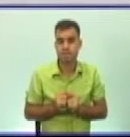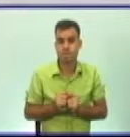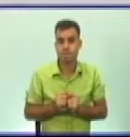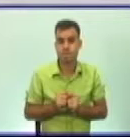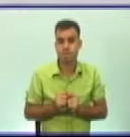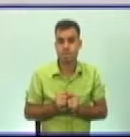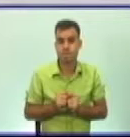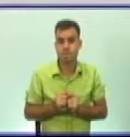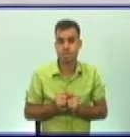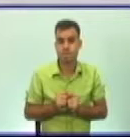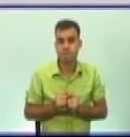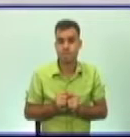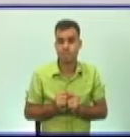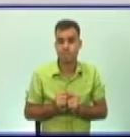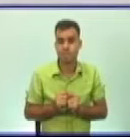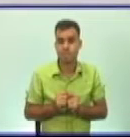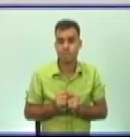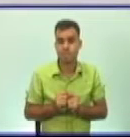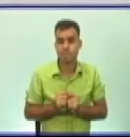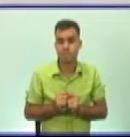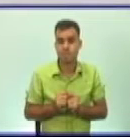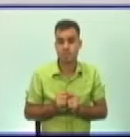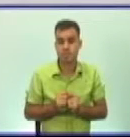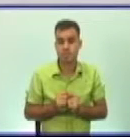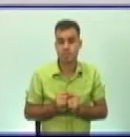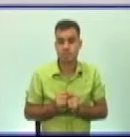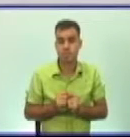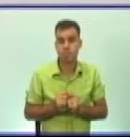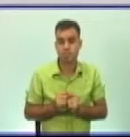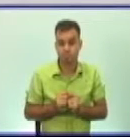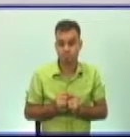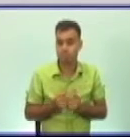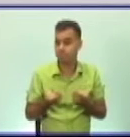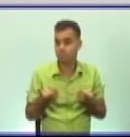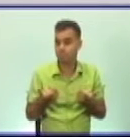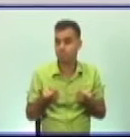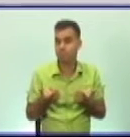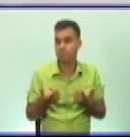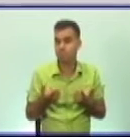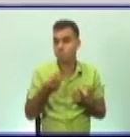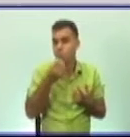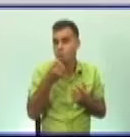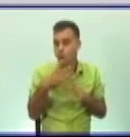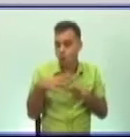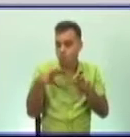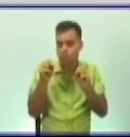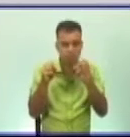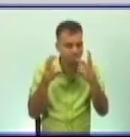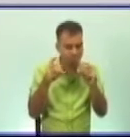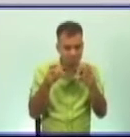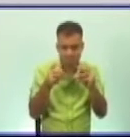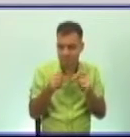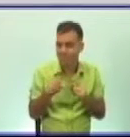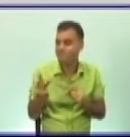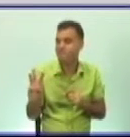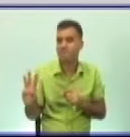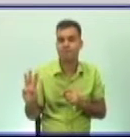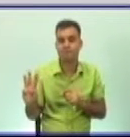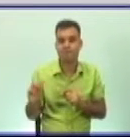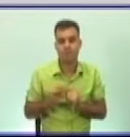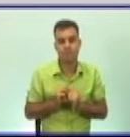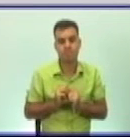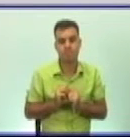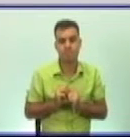sean iguales nos permite entonces obtener el valor de la frecuencia de las